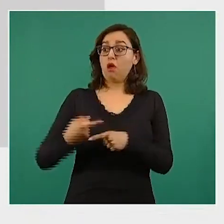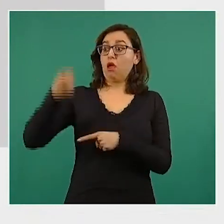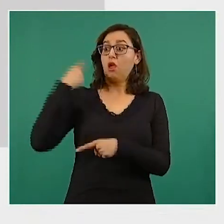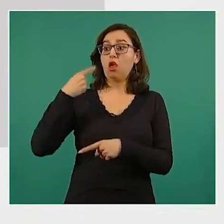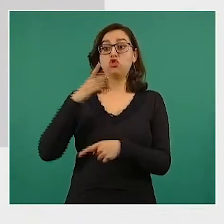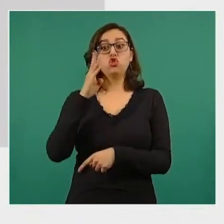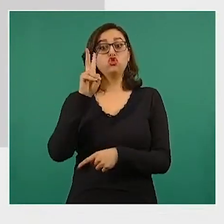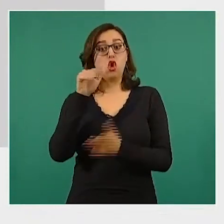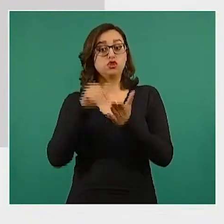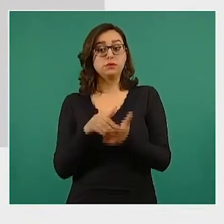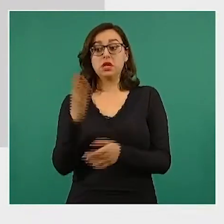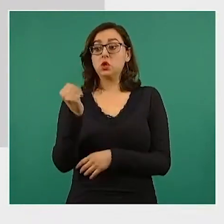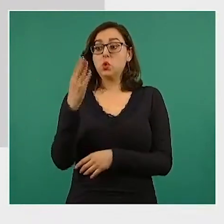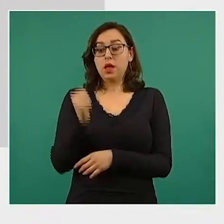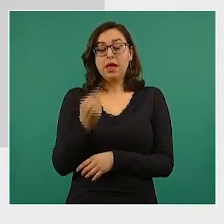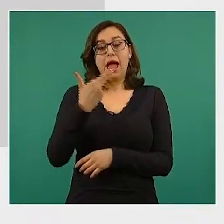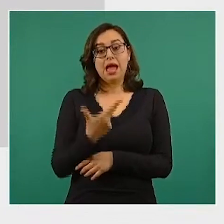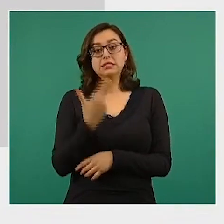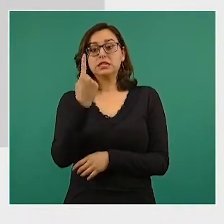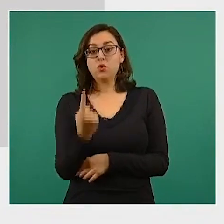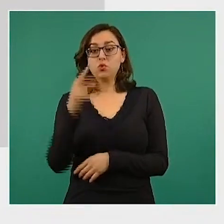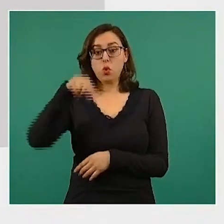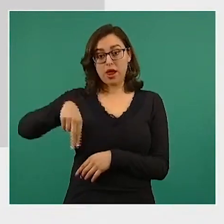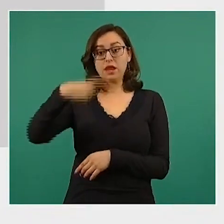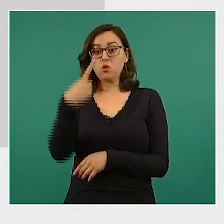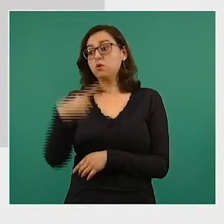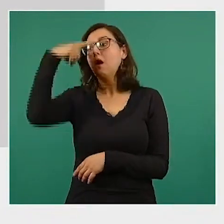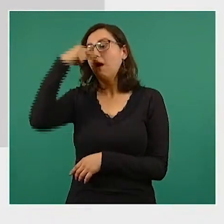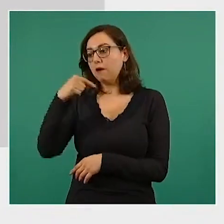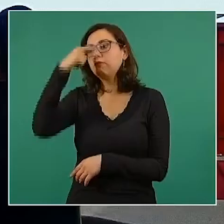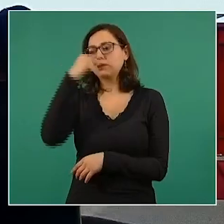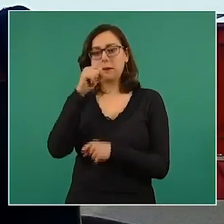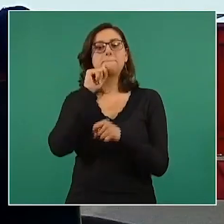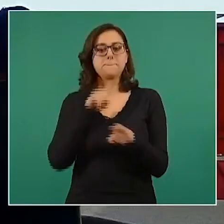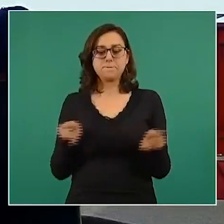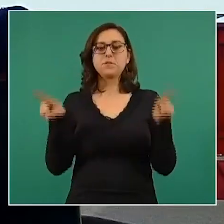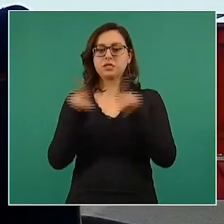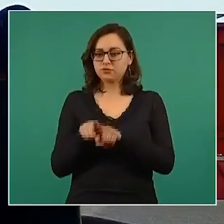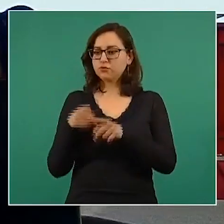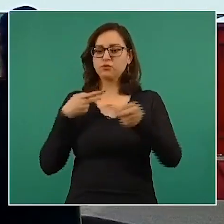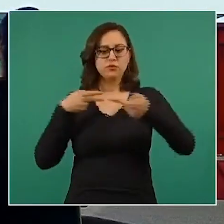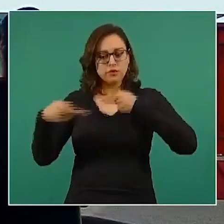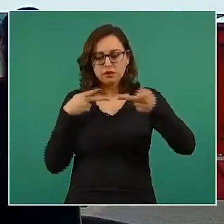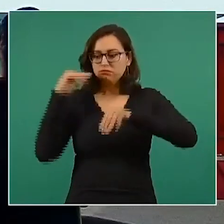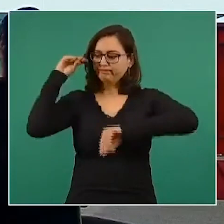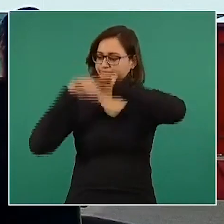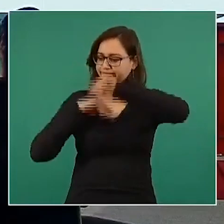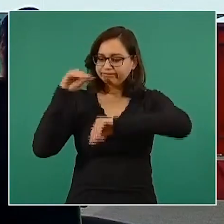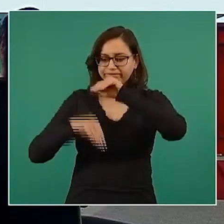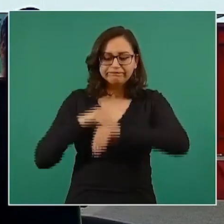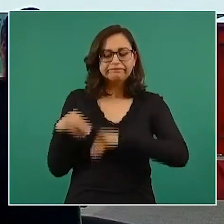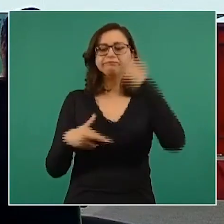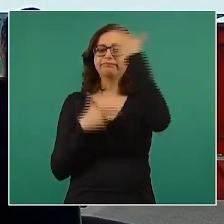H1N1 en 2009. Es algo que se ha probado, enmendado, corregido, ampliado, revisado en